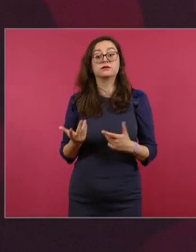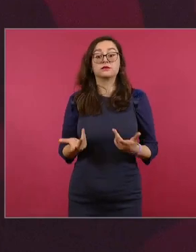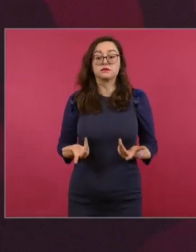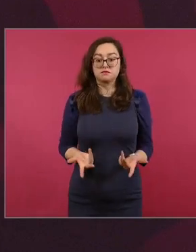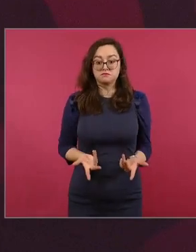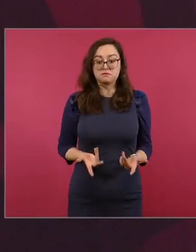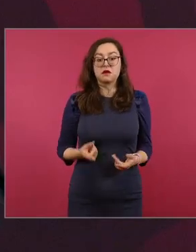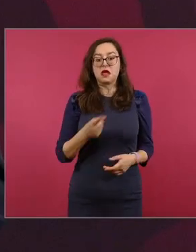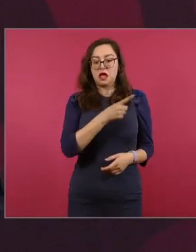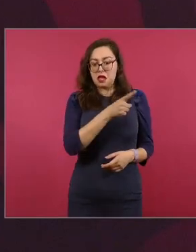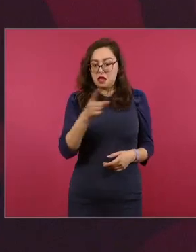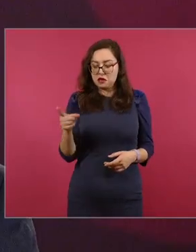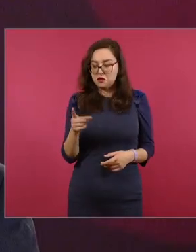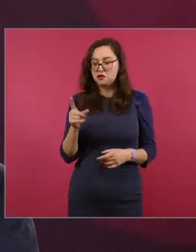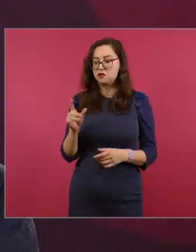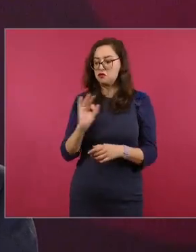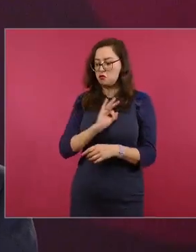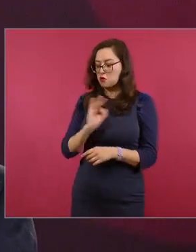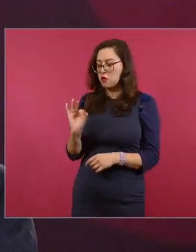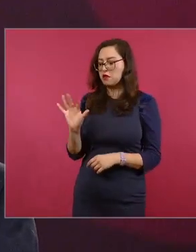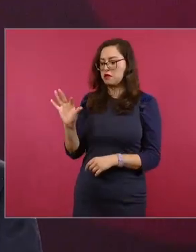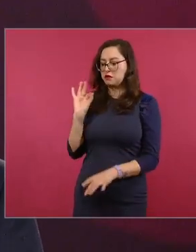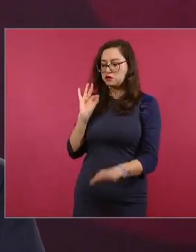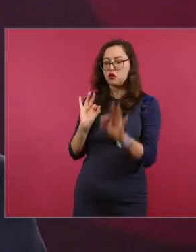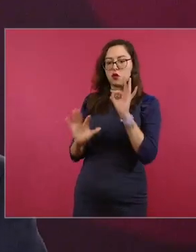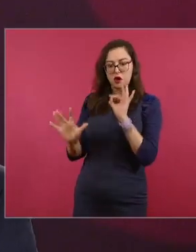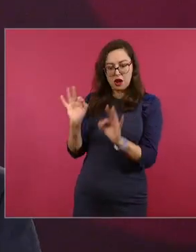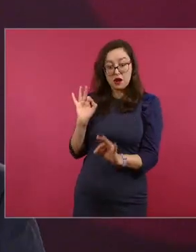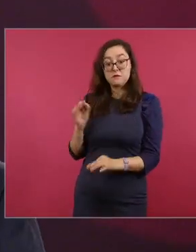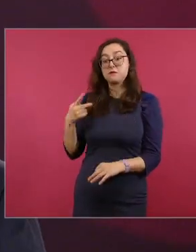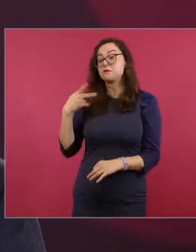los que les convienen. Les voy a poner un ejemplo.